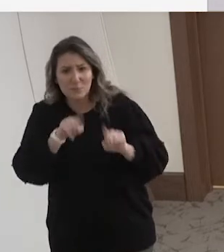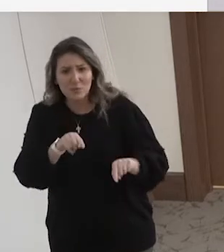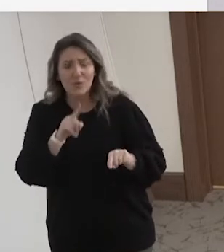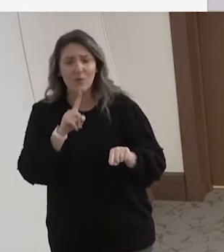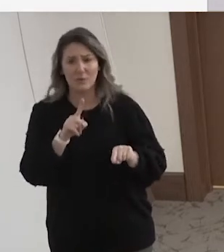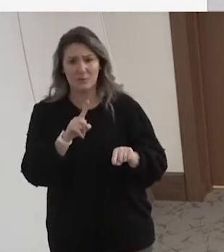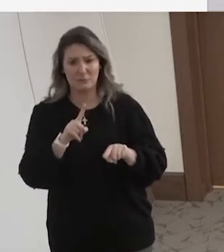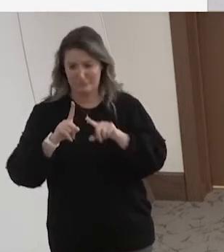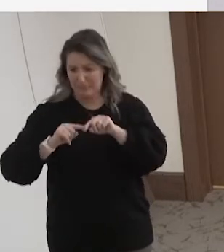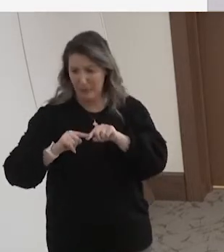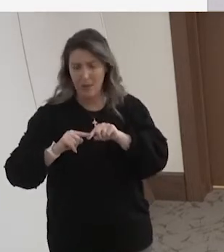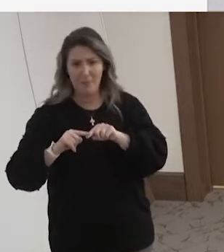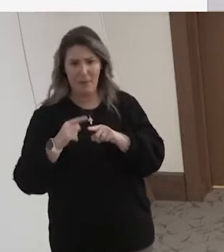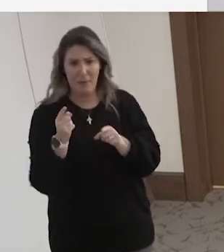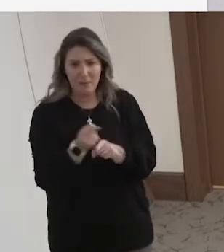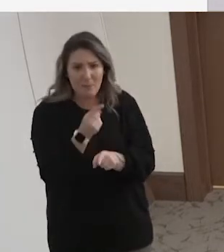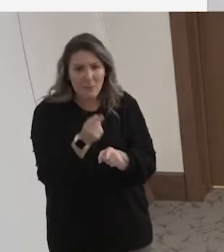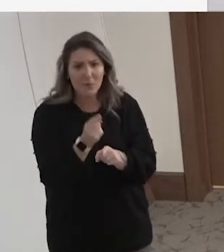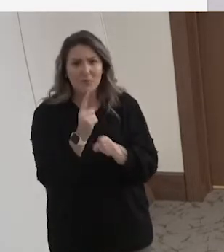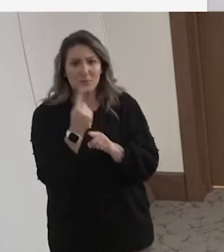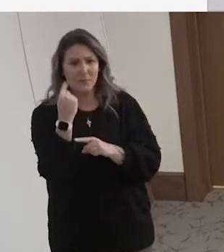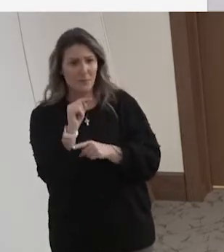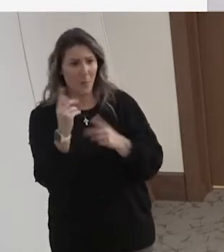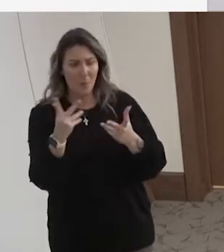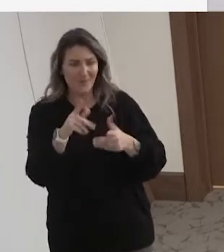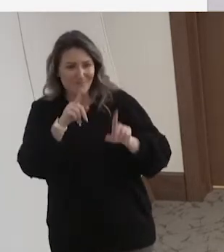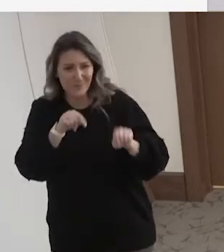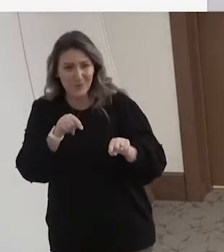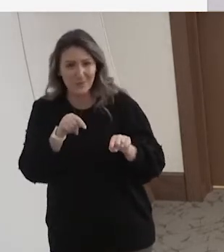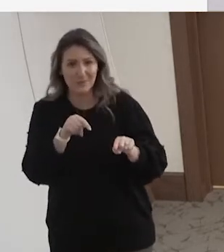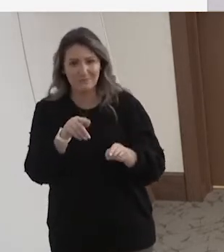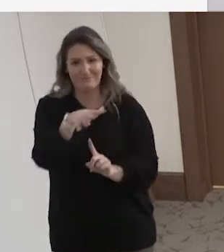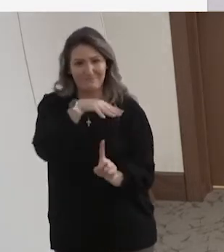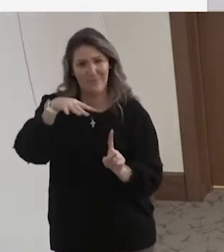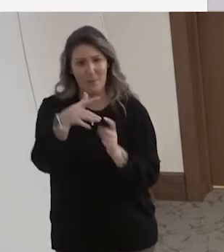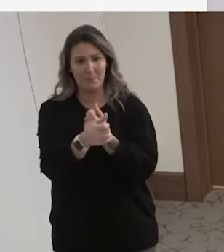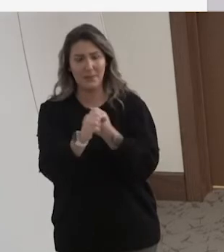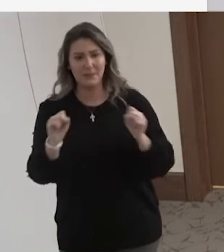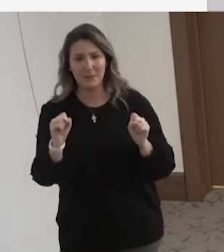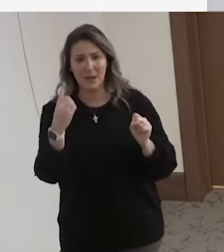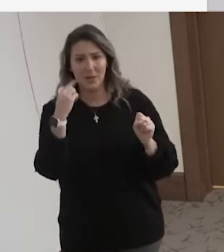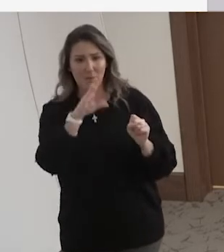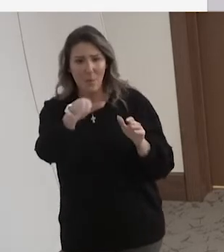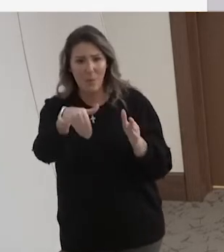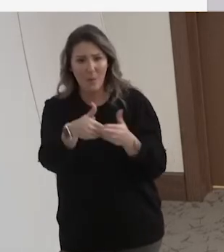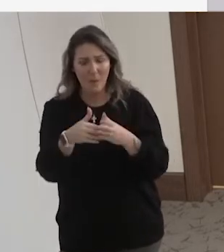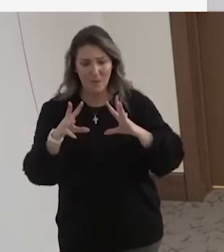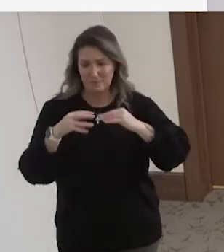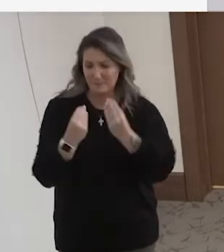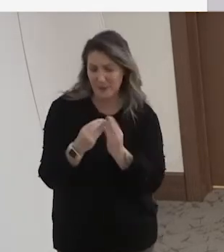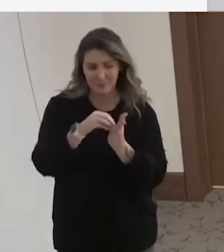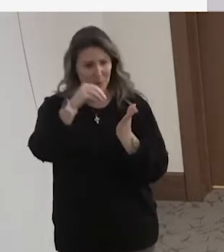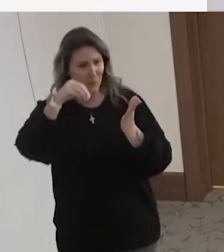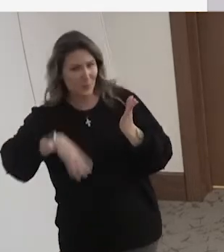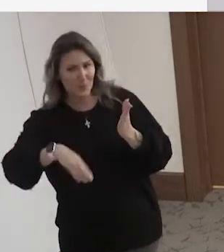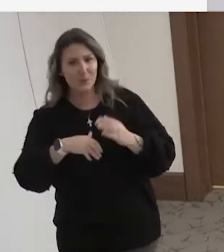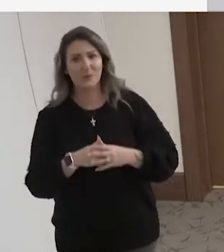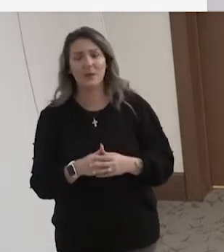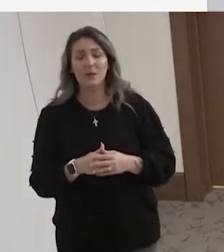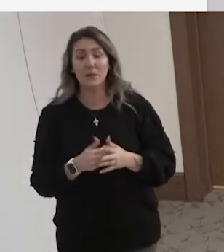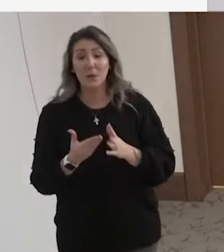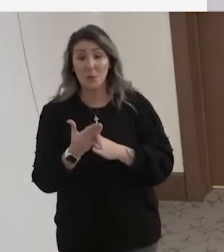reliability and accuracy of the results, and creating a safe environment for our scholars and our families. And through